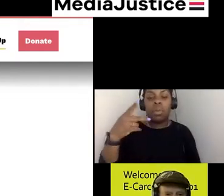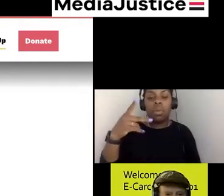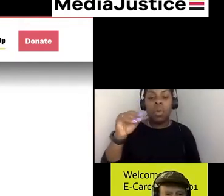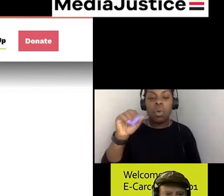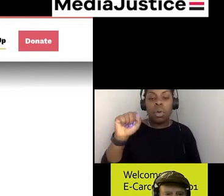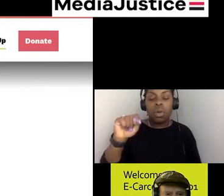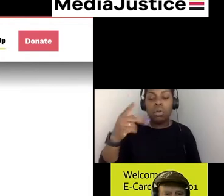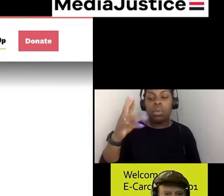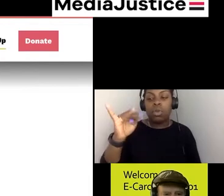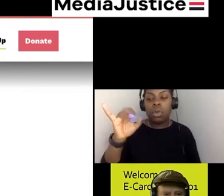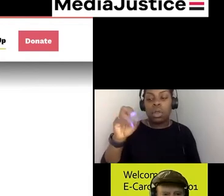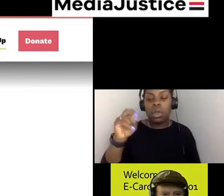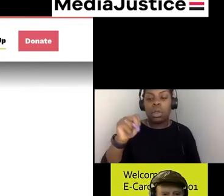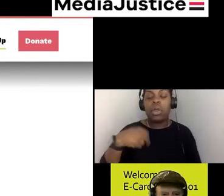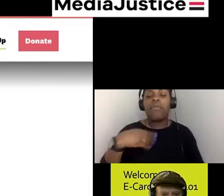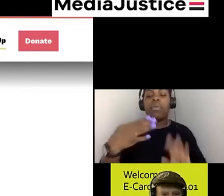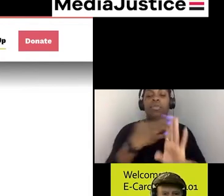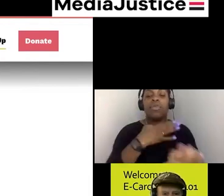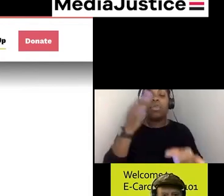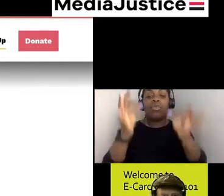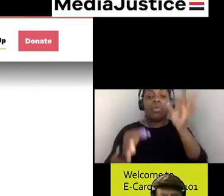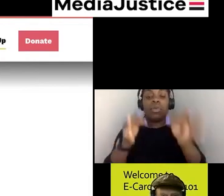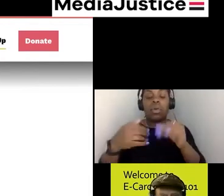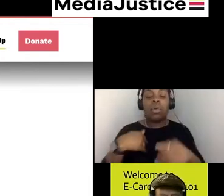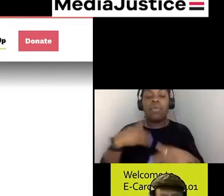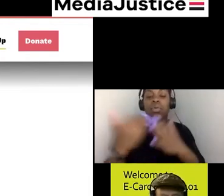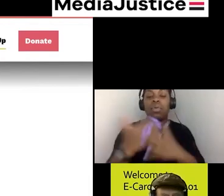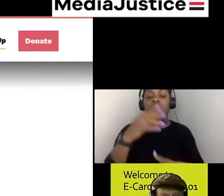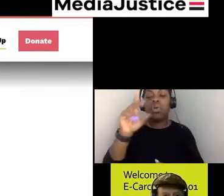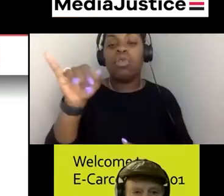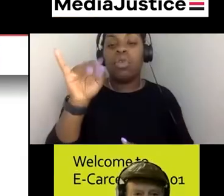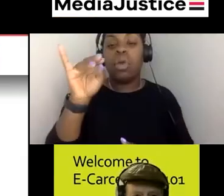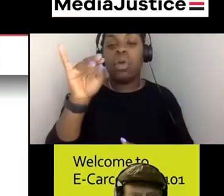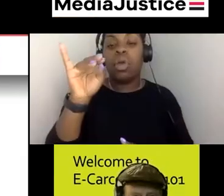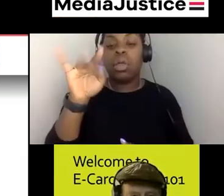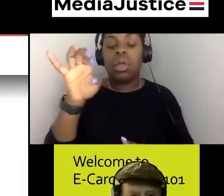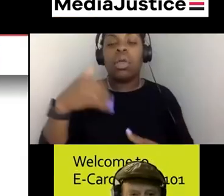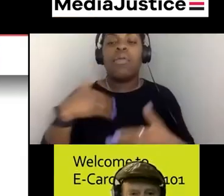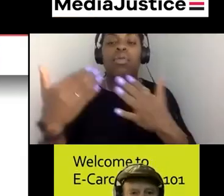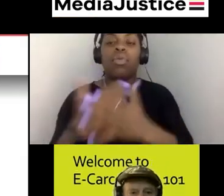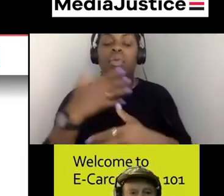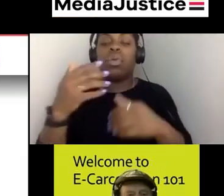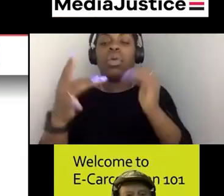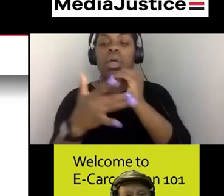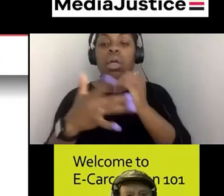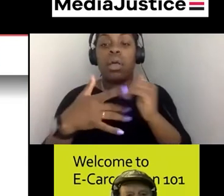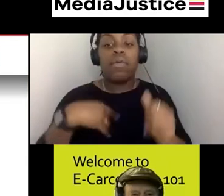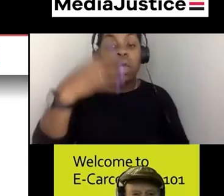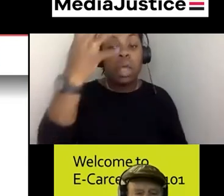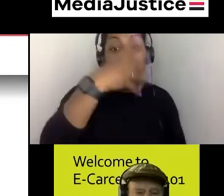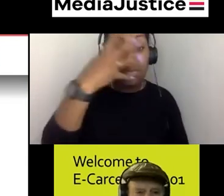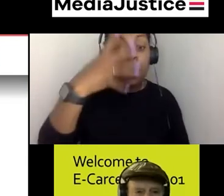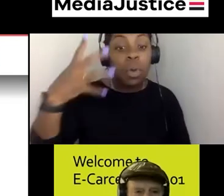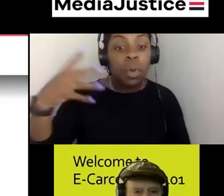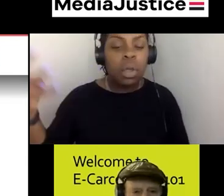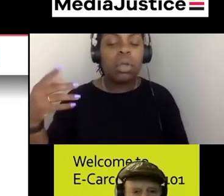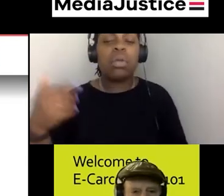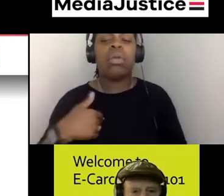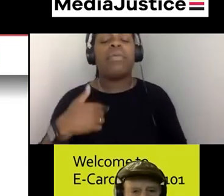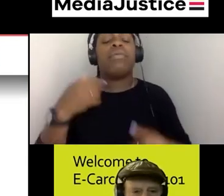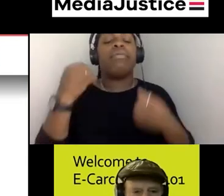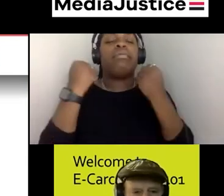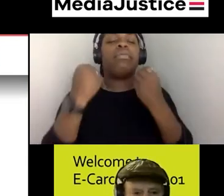después de la cárcel, la prisión, tenemos antes del caso o la audiencia, tenemos justicia de jóvenes, tenemos